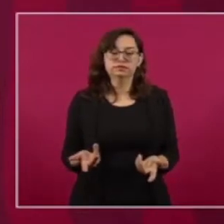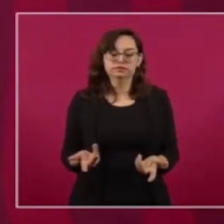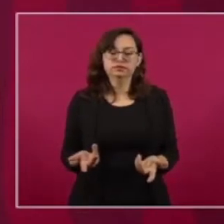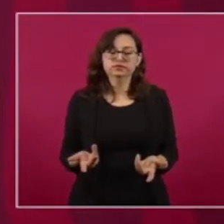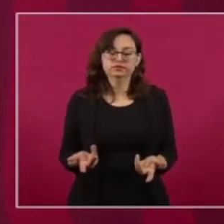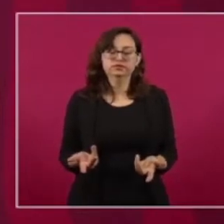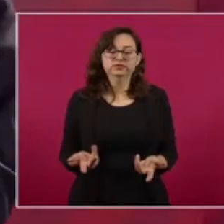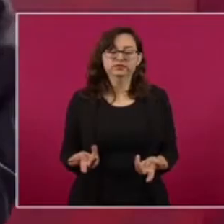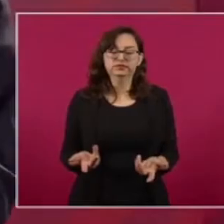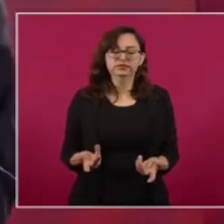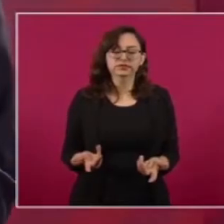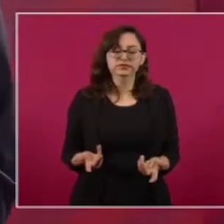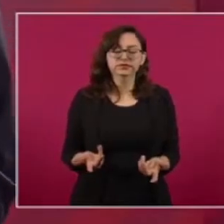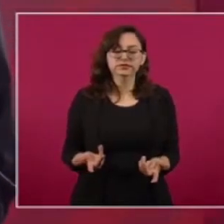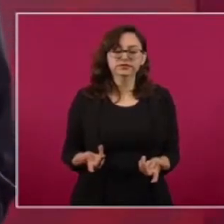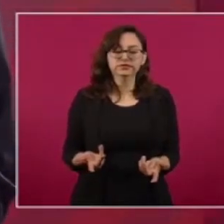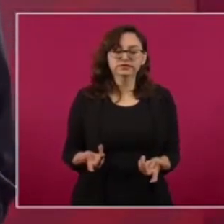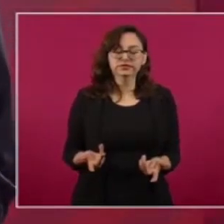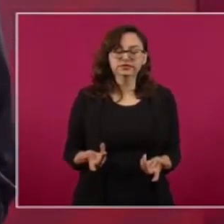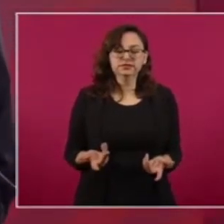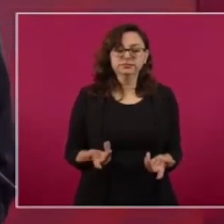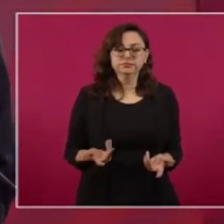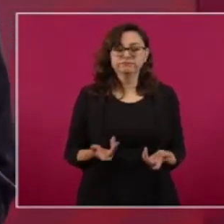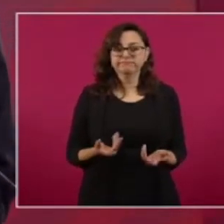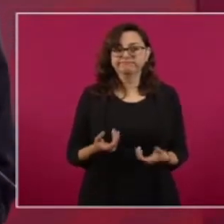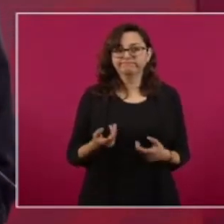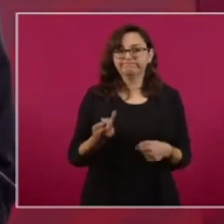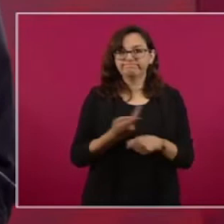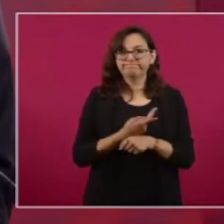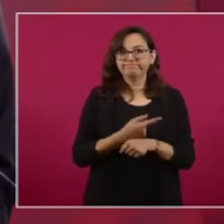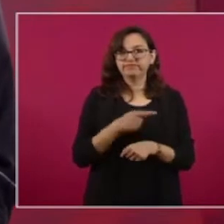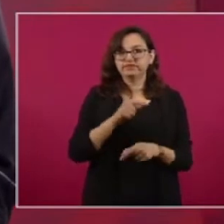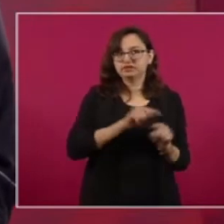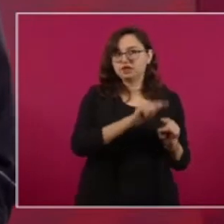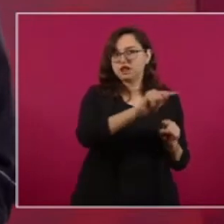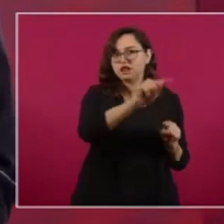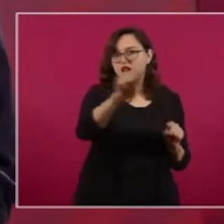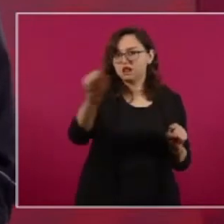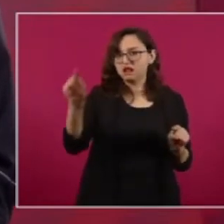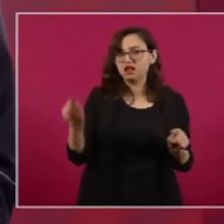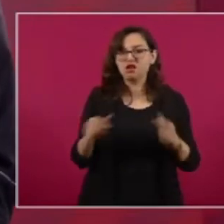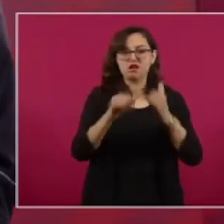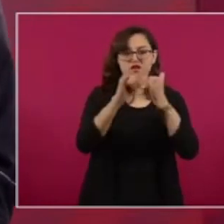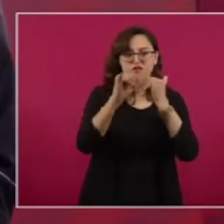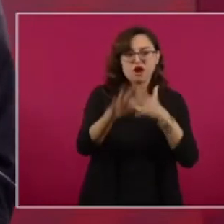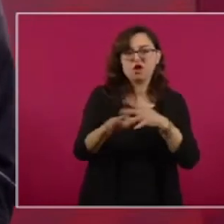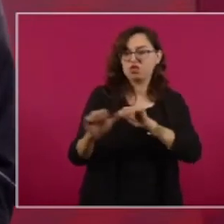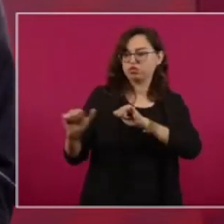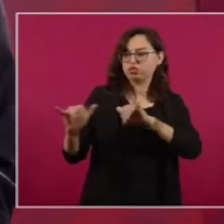frenar esas invasiones y esos fraudes,